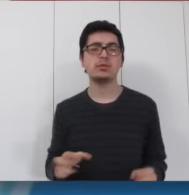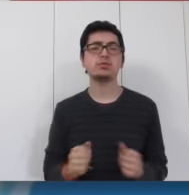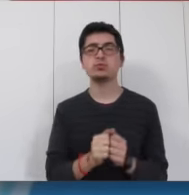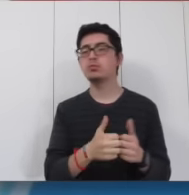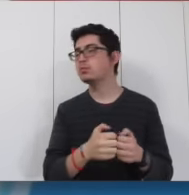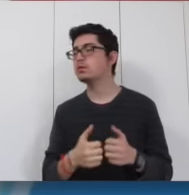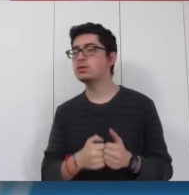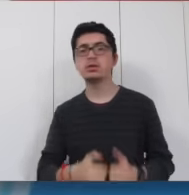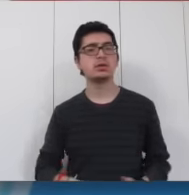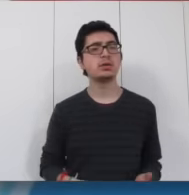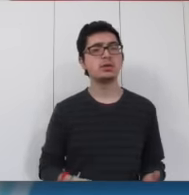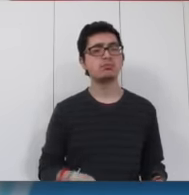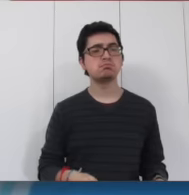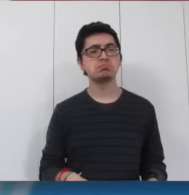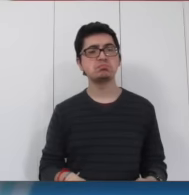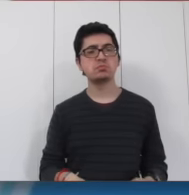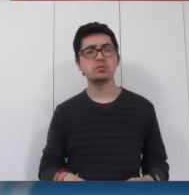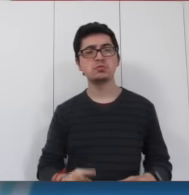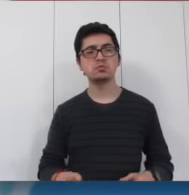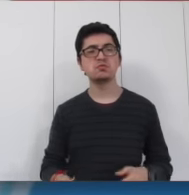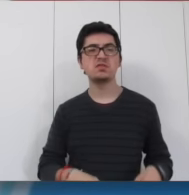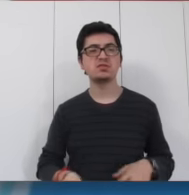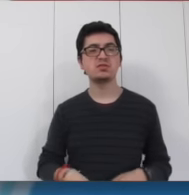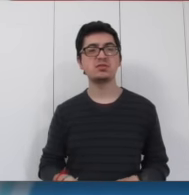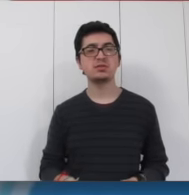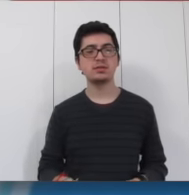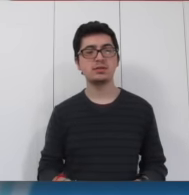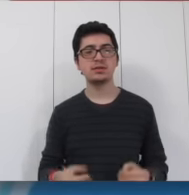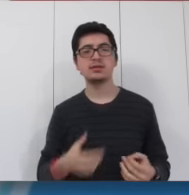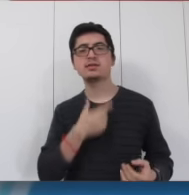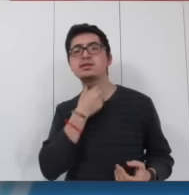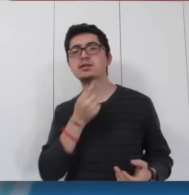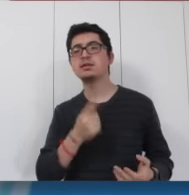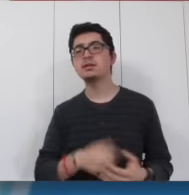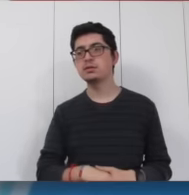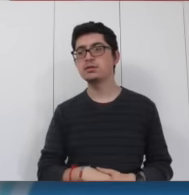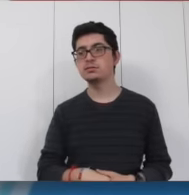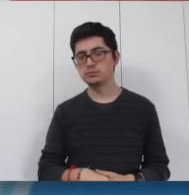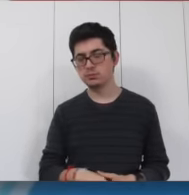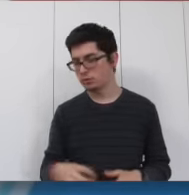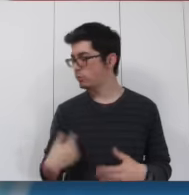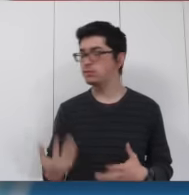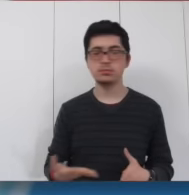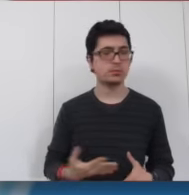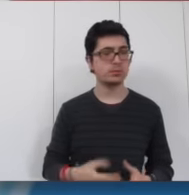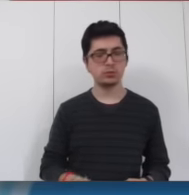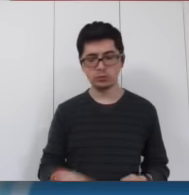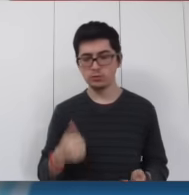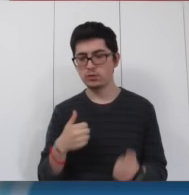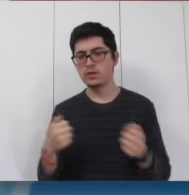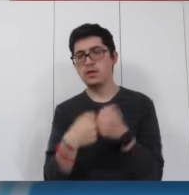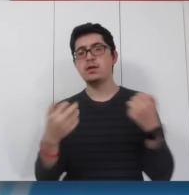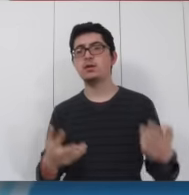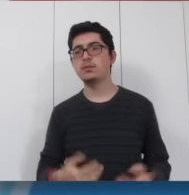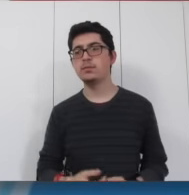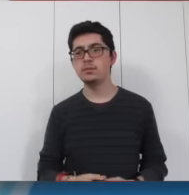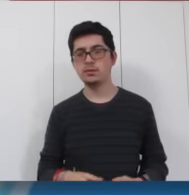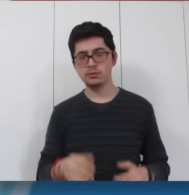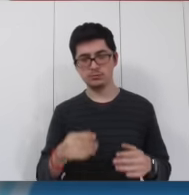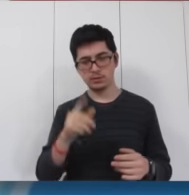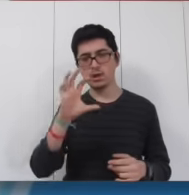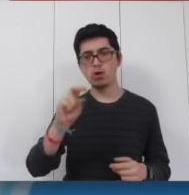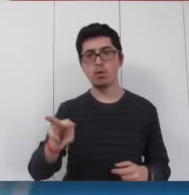sus amigos, y que su vida no está en el mismo control que ella quisiera, y que de un día para otro sufre un accidente y queda en